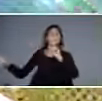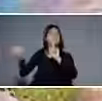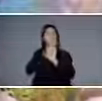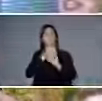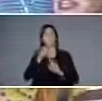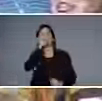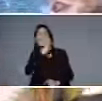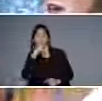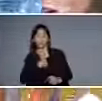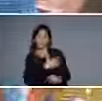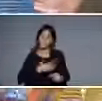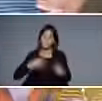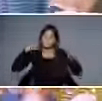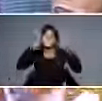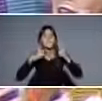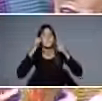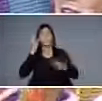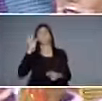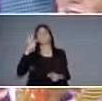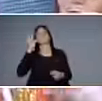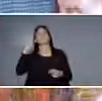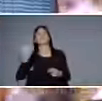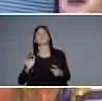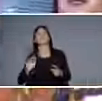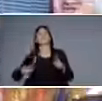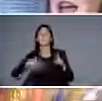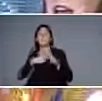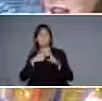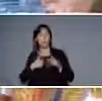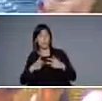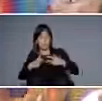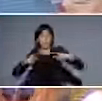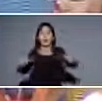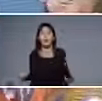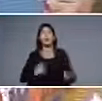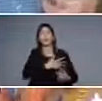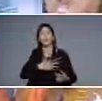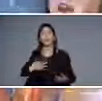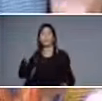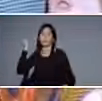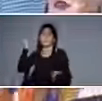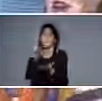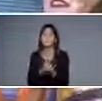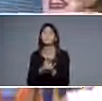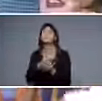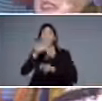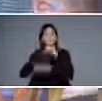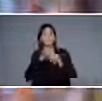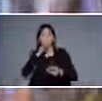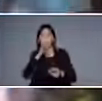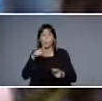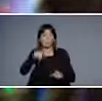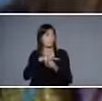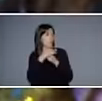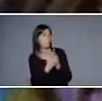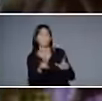Ser positiva, mi reto superar, pues todo está muy cuesta